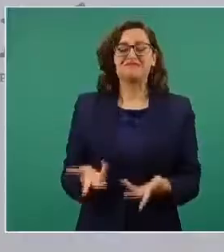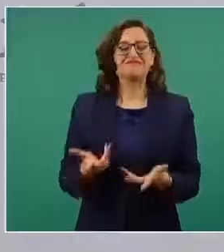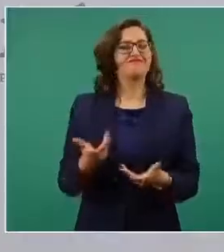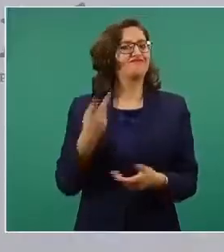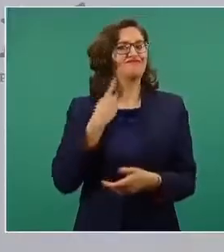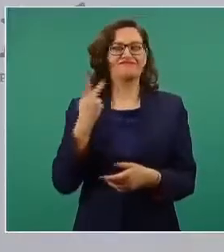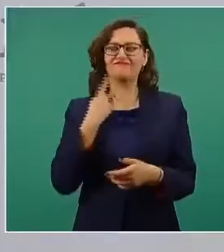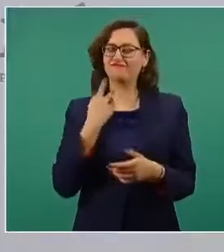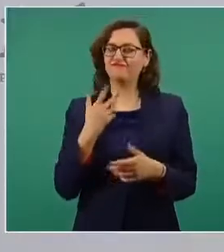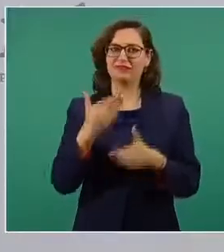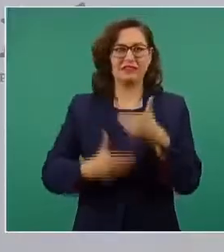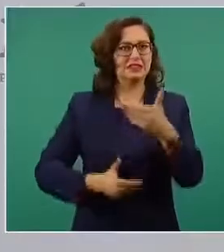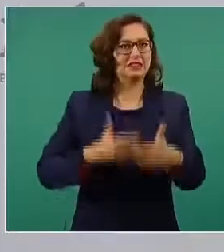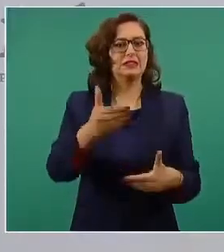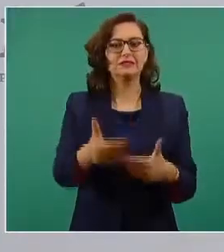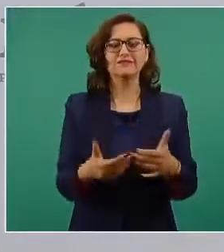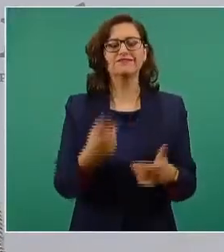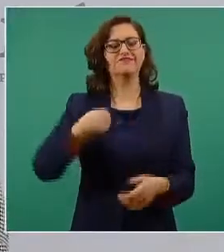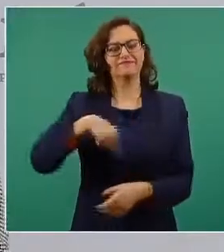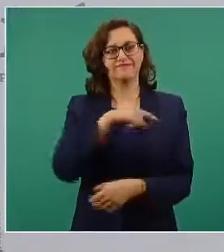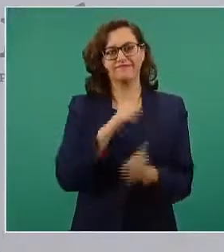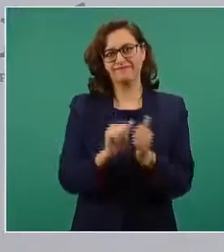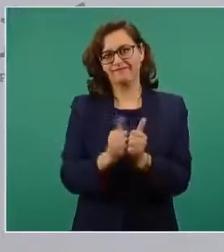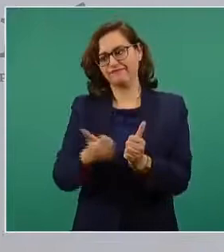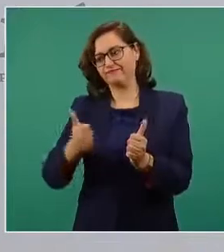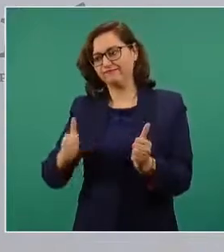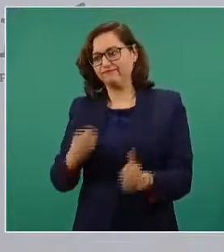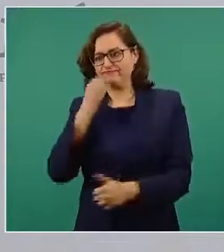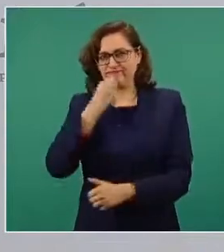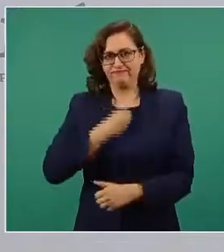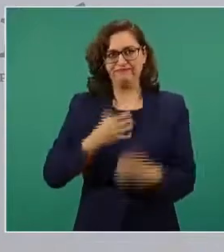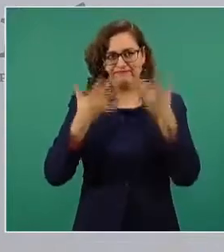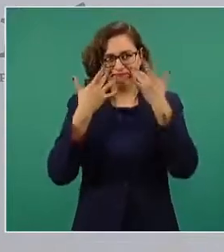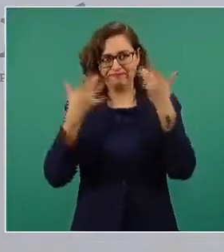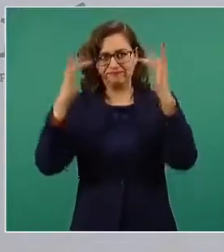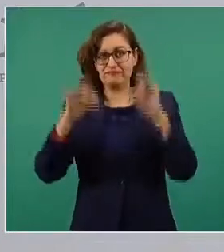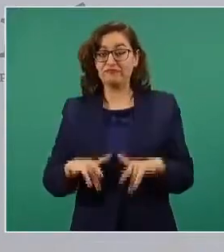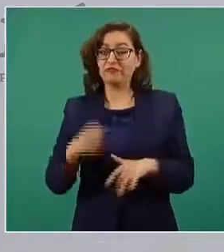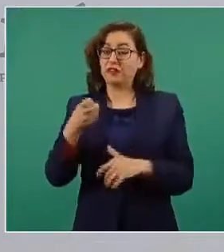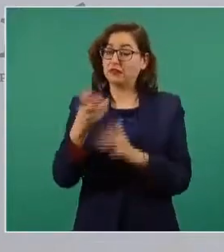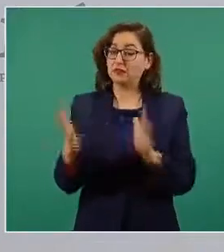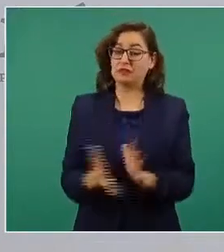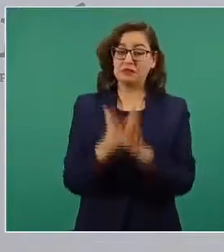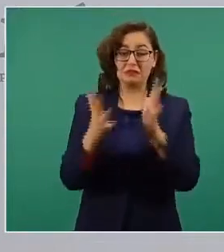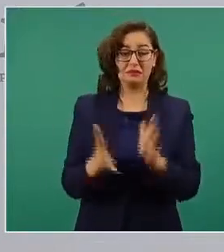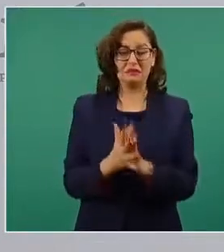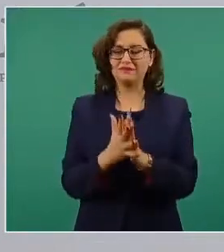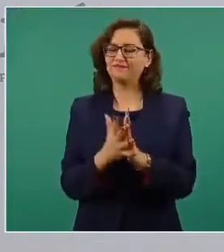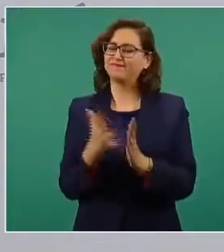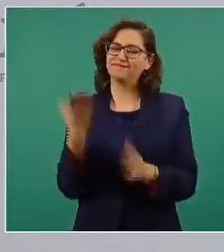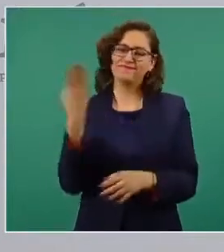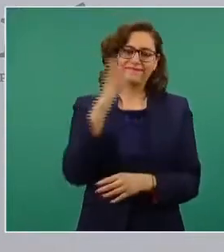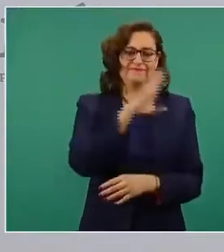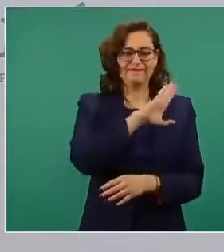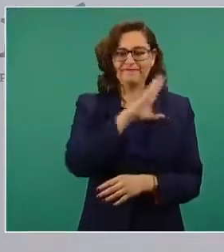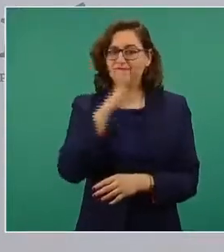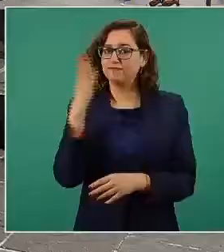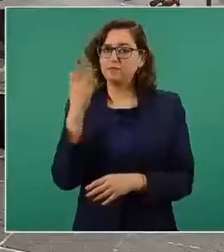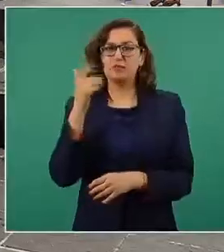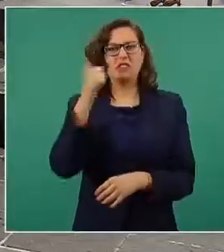y declinar en nuestras inestables democracias, siempre y cuando se trata de